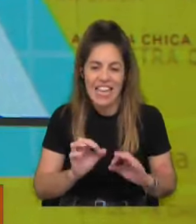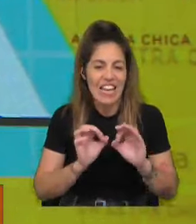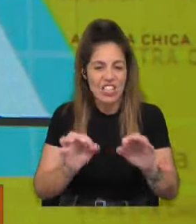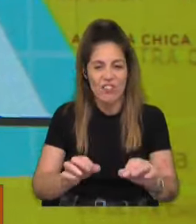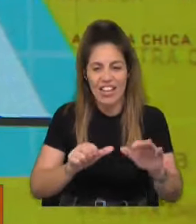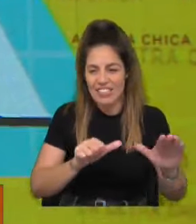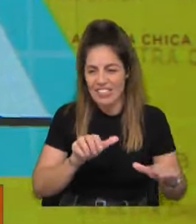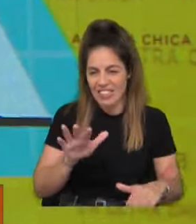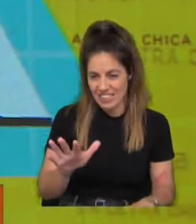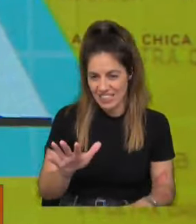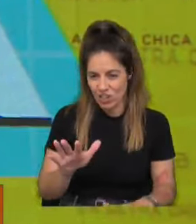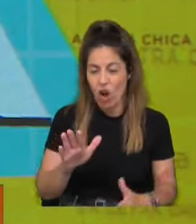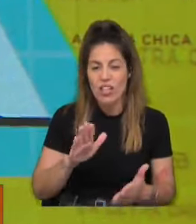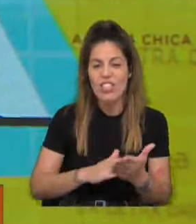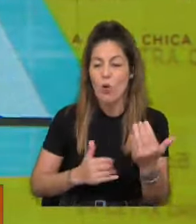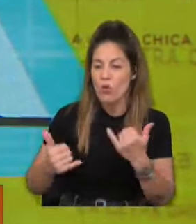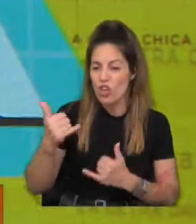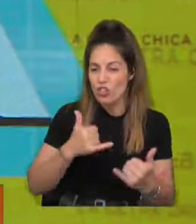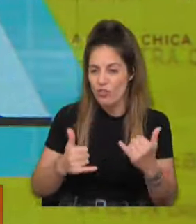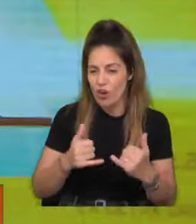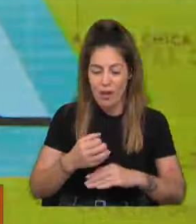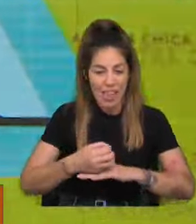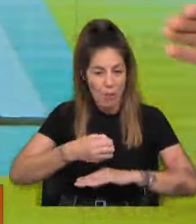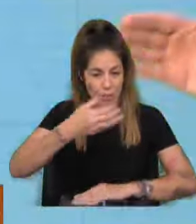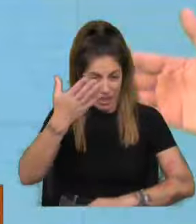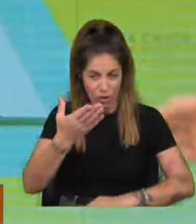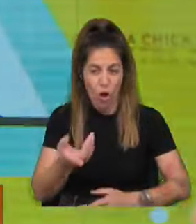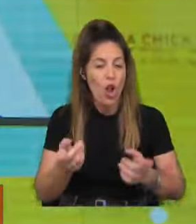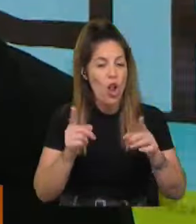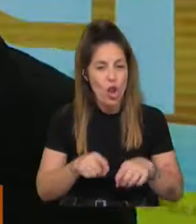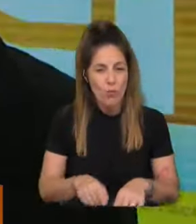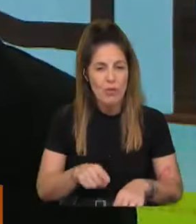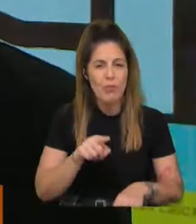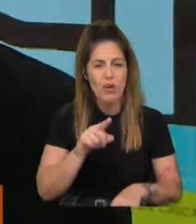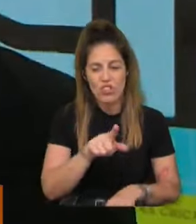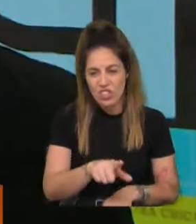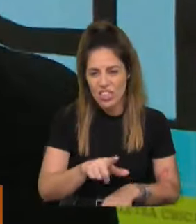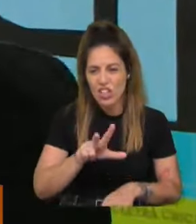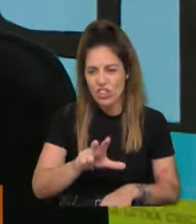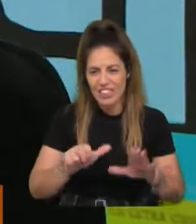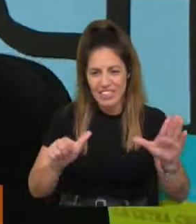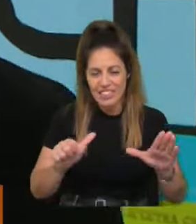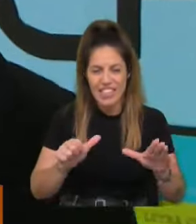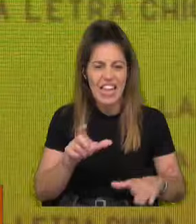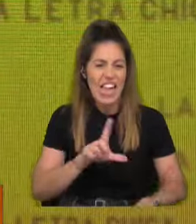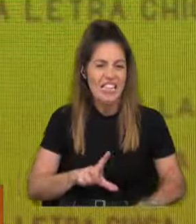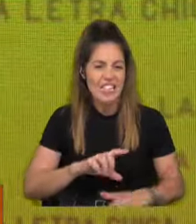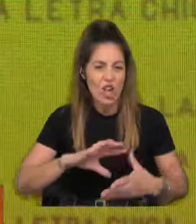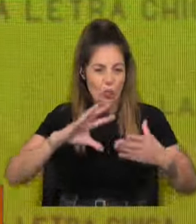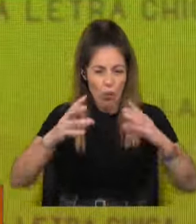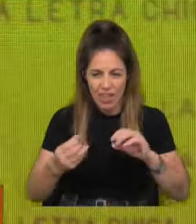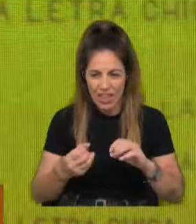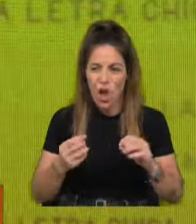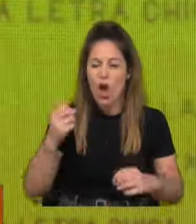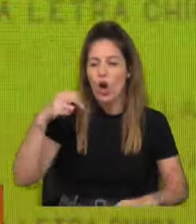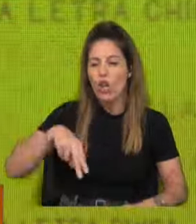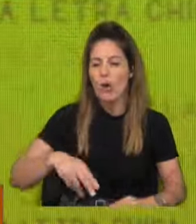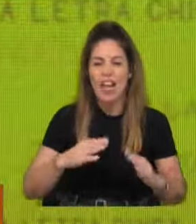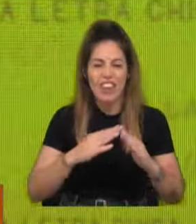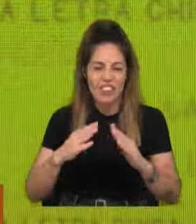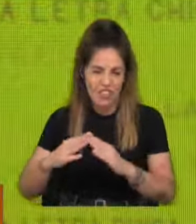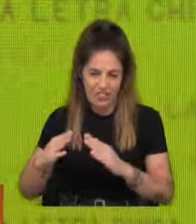65 según nos informan nuestros expertos claro lo mismo pasó con los 136 liceos modelo con el plan de vivienda que iba a terminar con el déficit